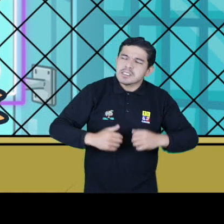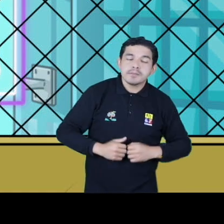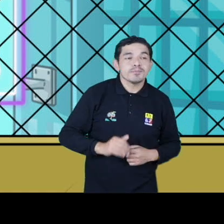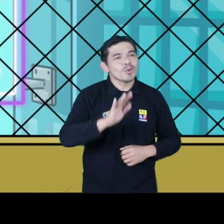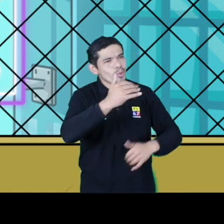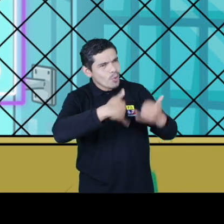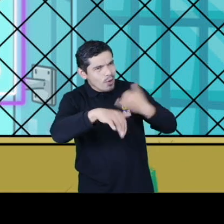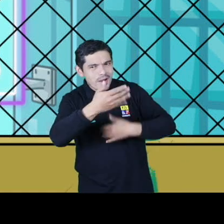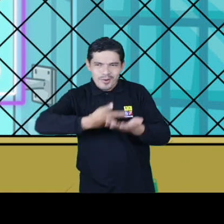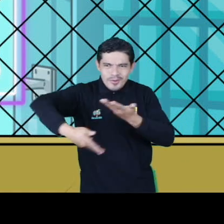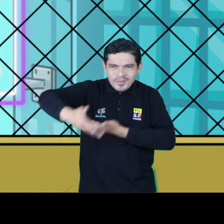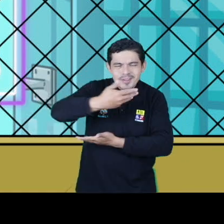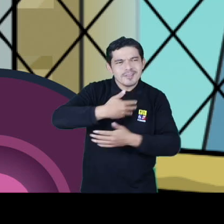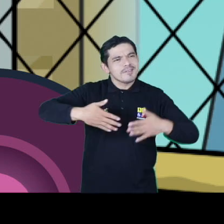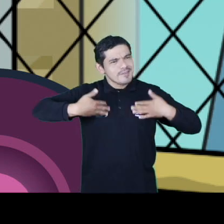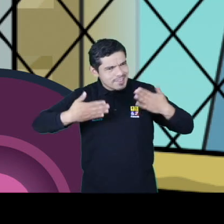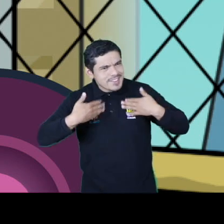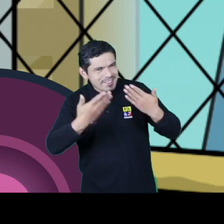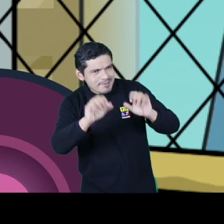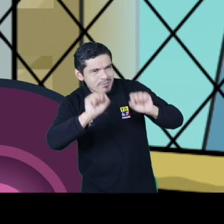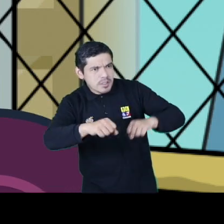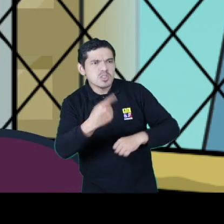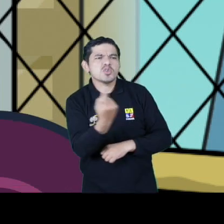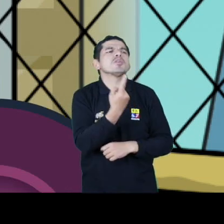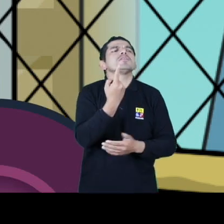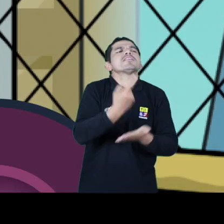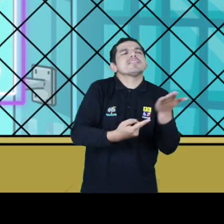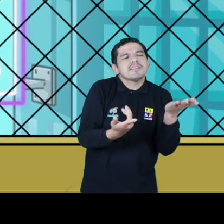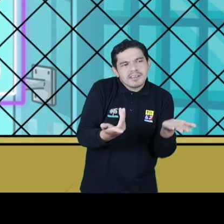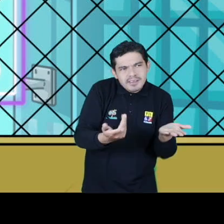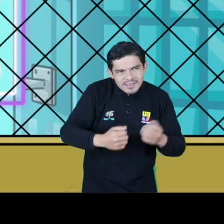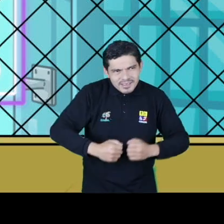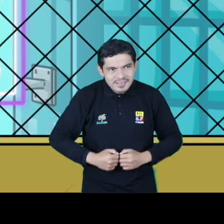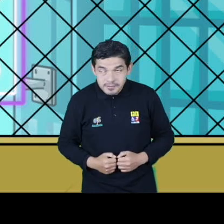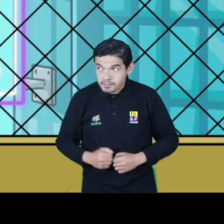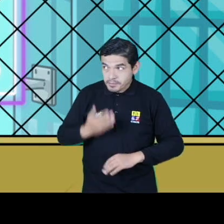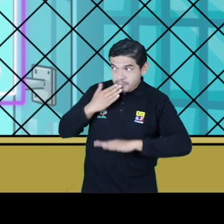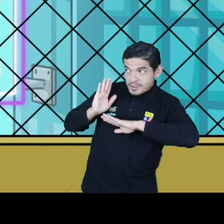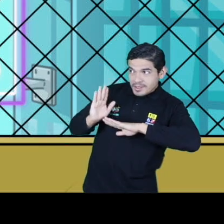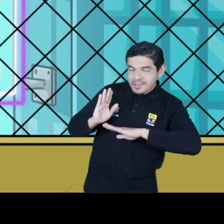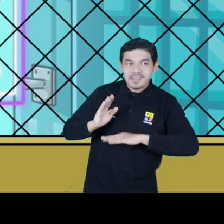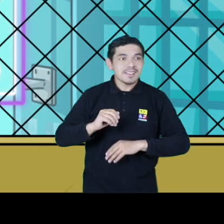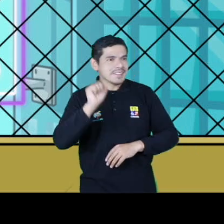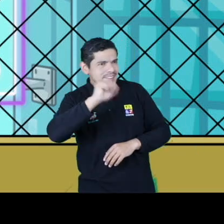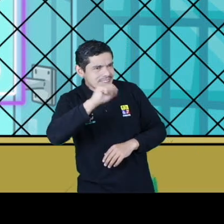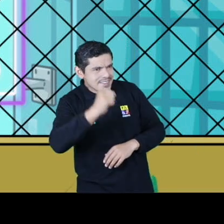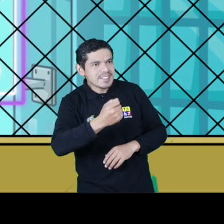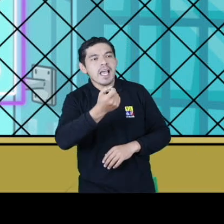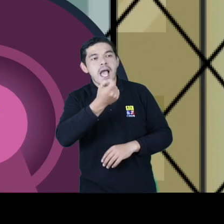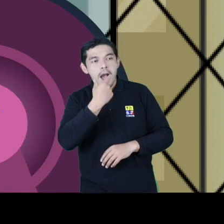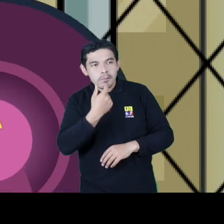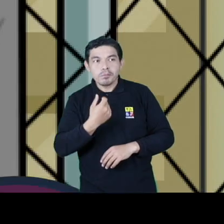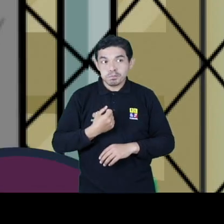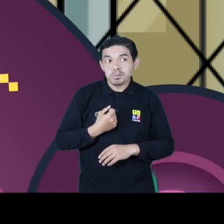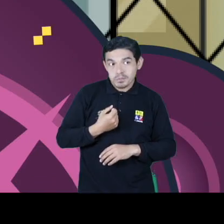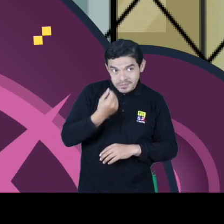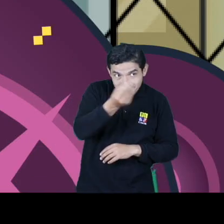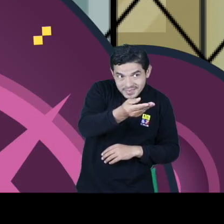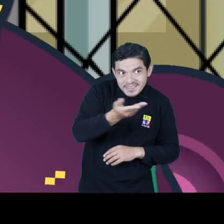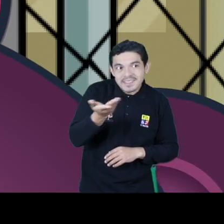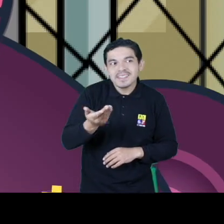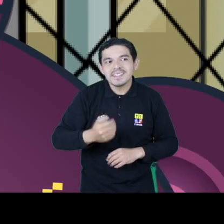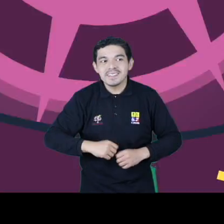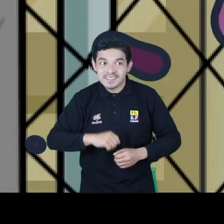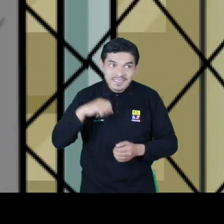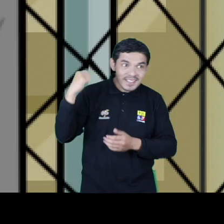más divertido que hacer el mal solo. ¿Me lo prometes? Y si ganas, te doy un circuito masticable.